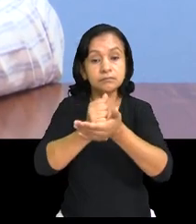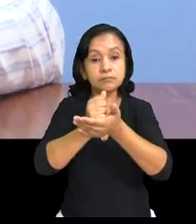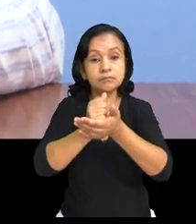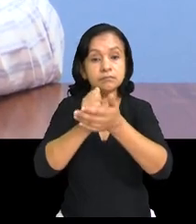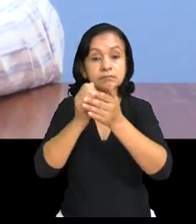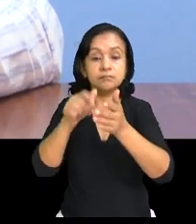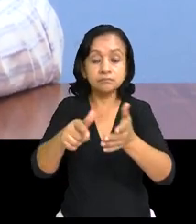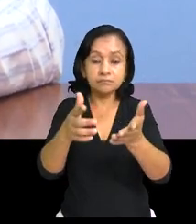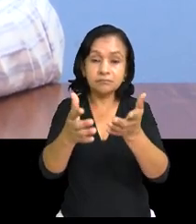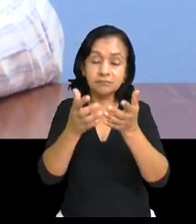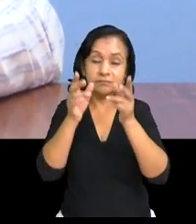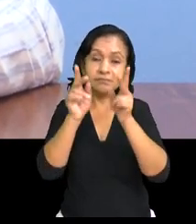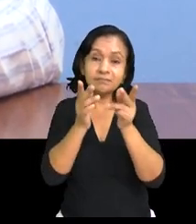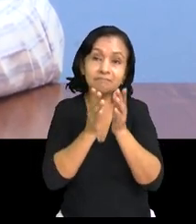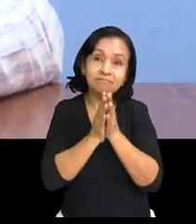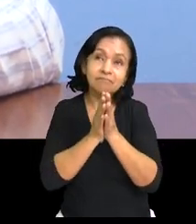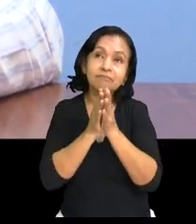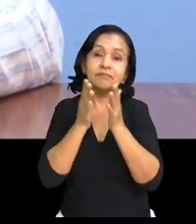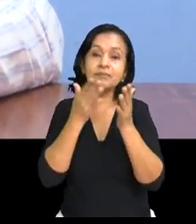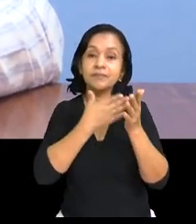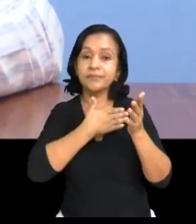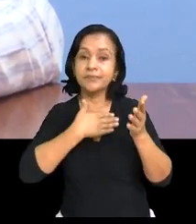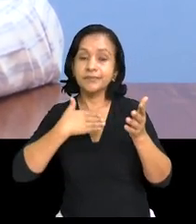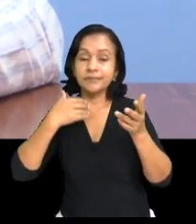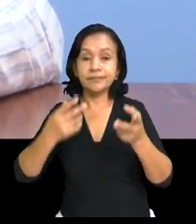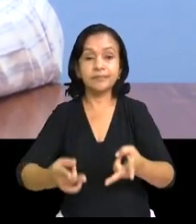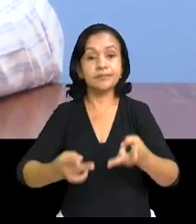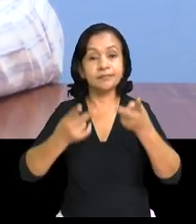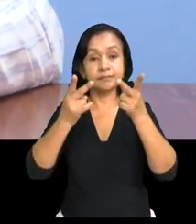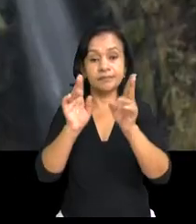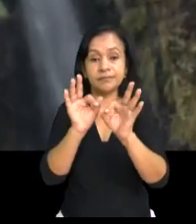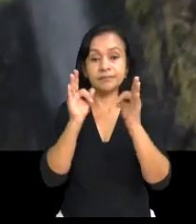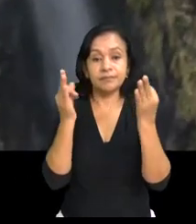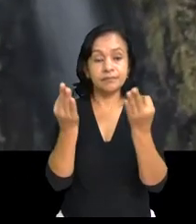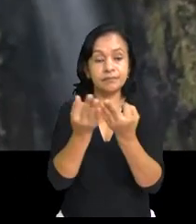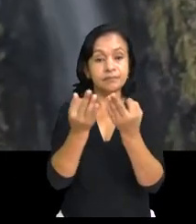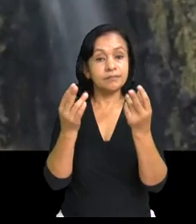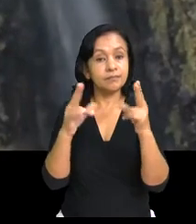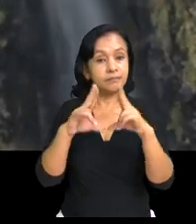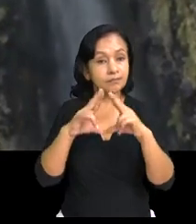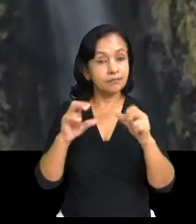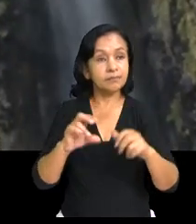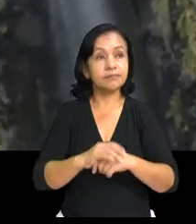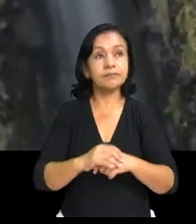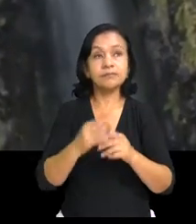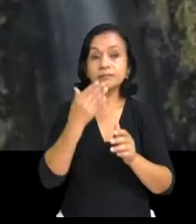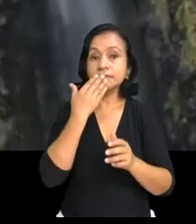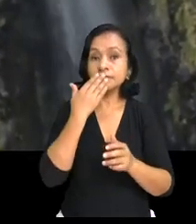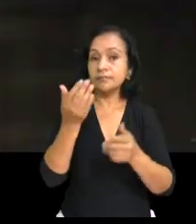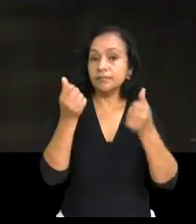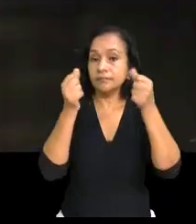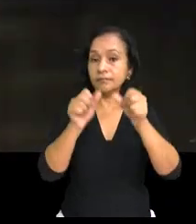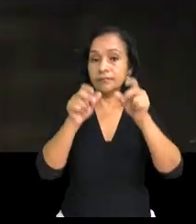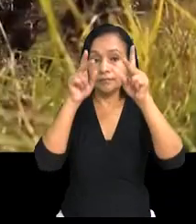están plasmados y que pueden llegar a mejorar las condiciones de las familias en el país. Para lograr la consolidación del Plan Nacional de Recursos